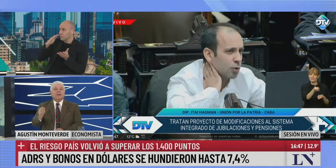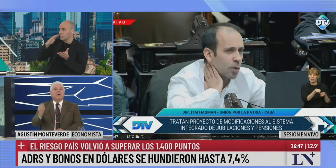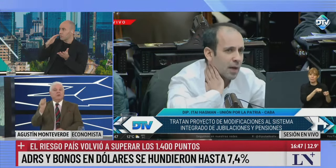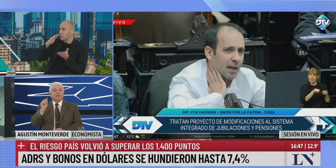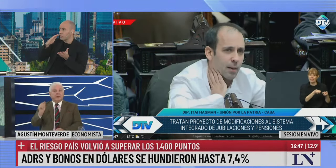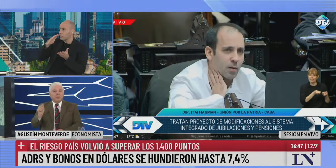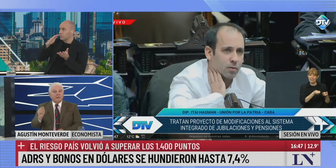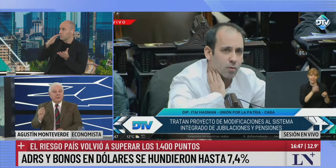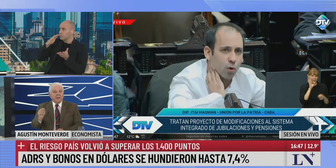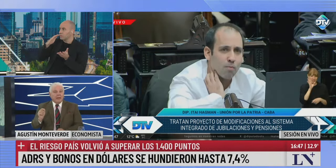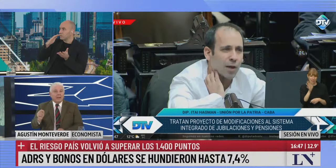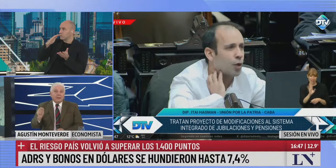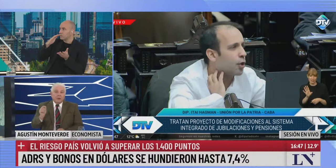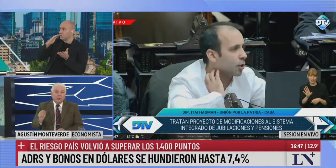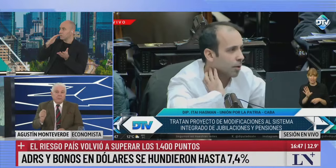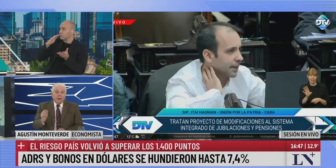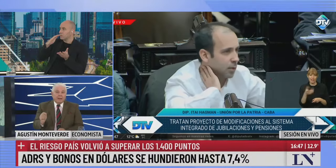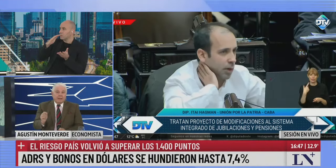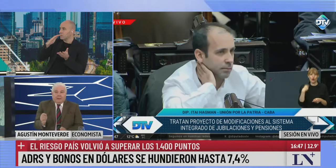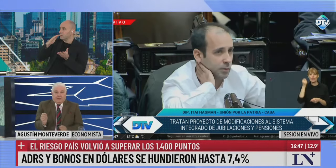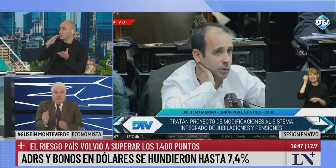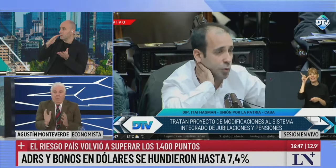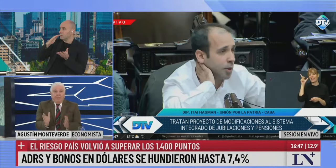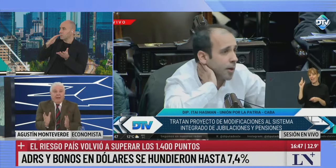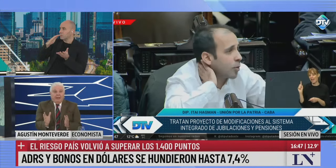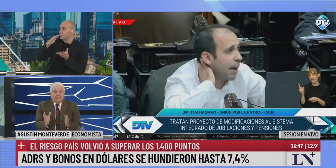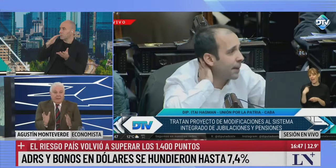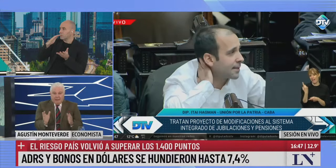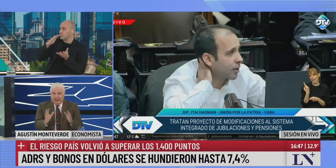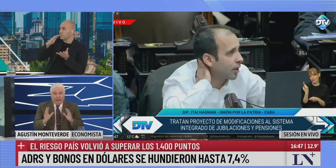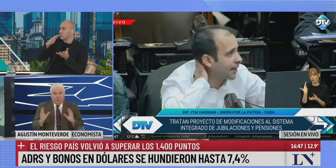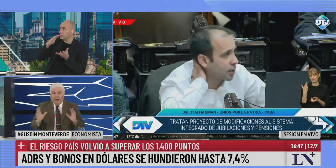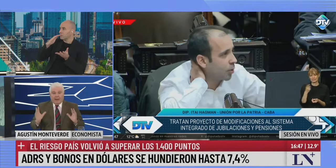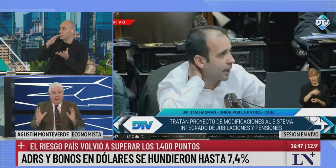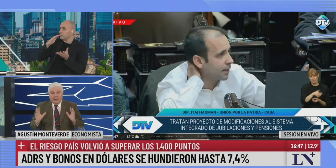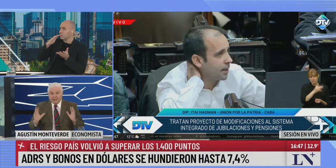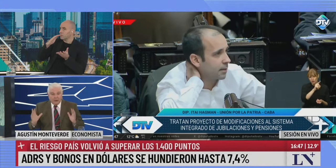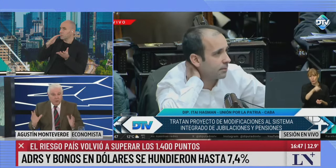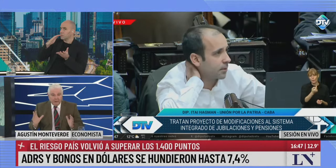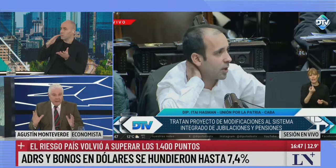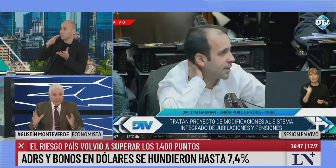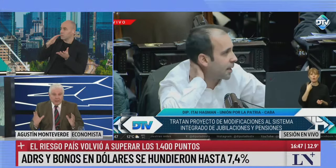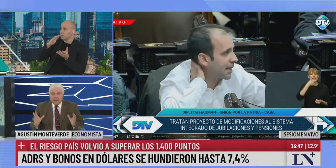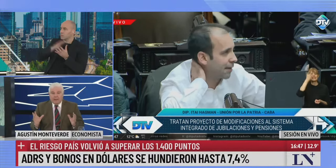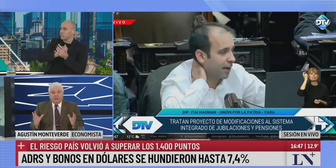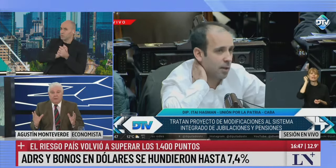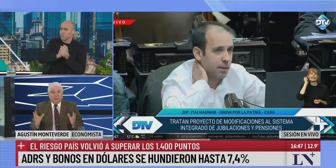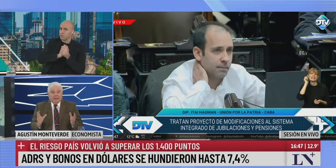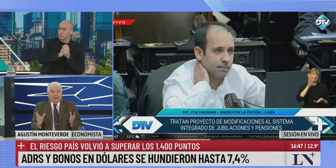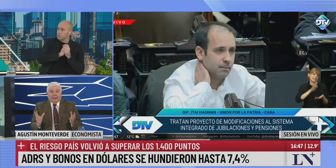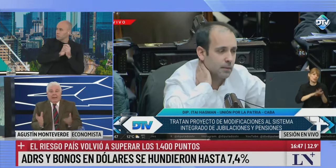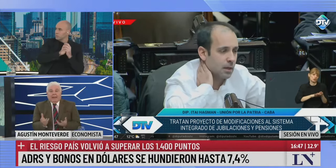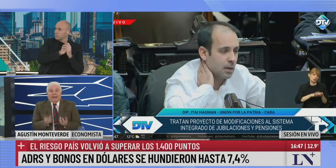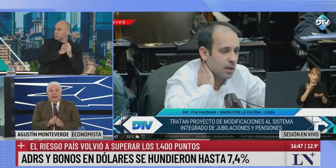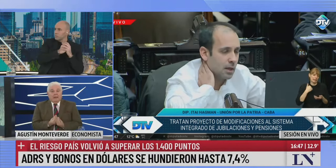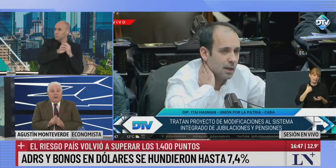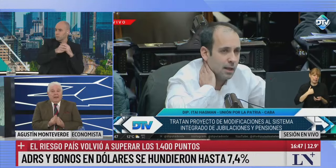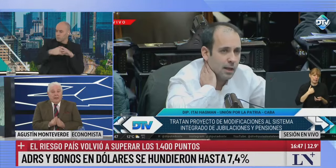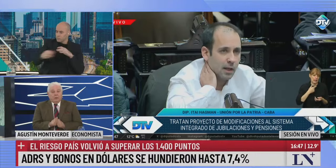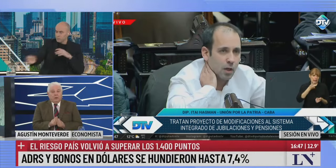eso es consecuencia de un país al cual se lo ve en que